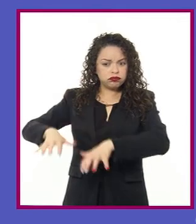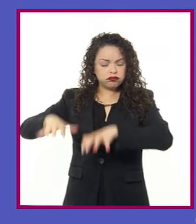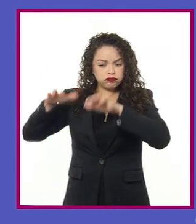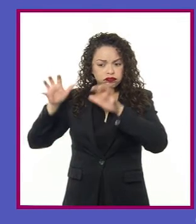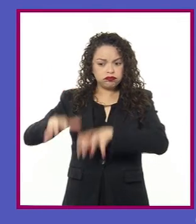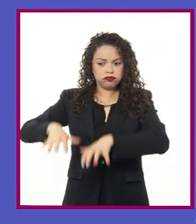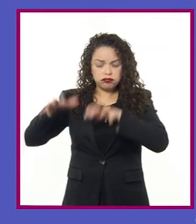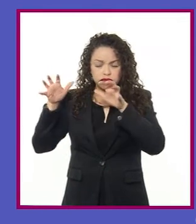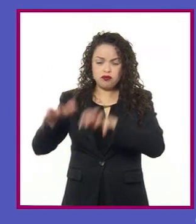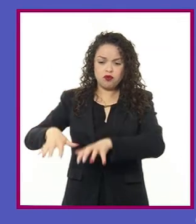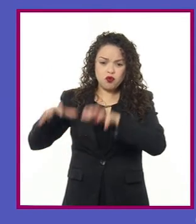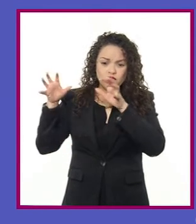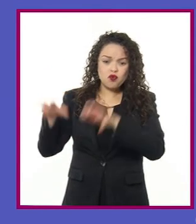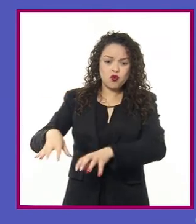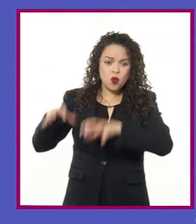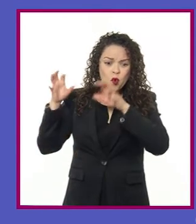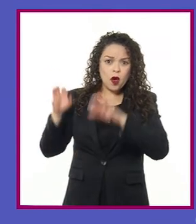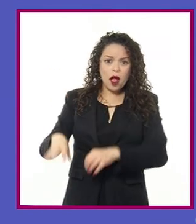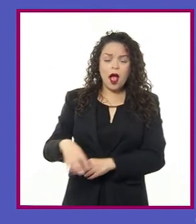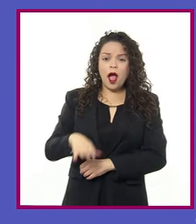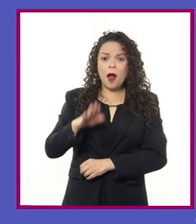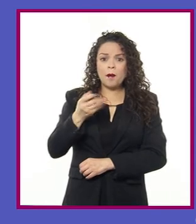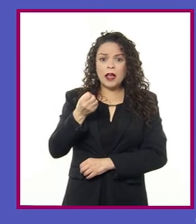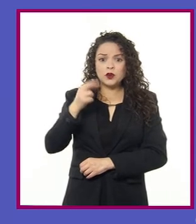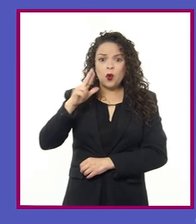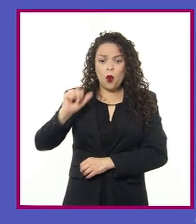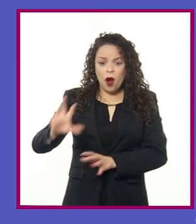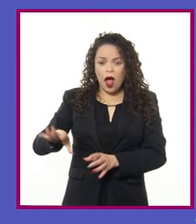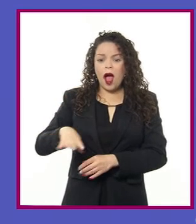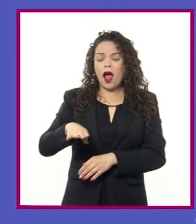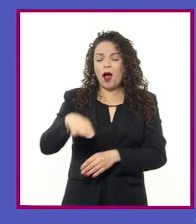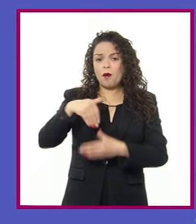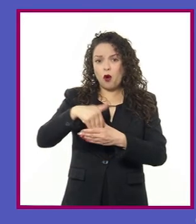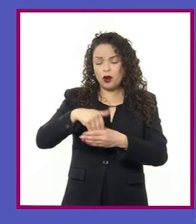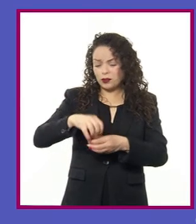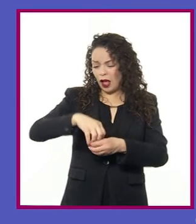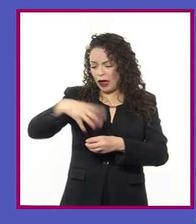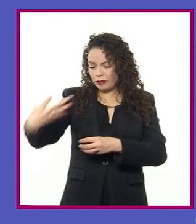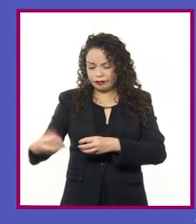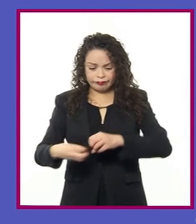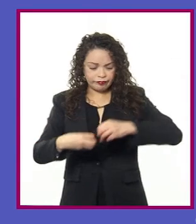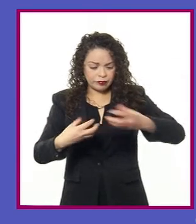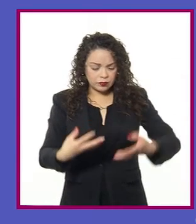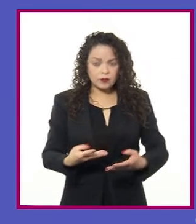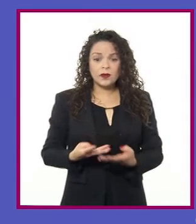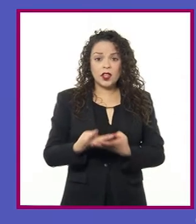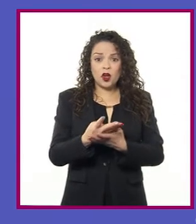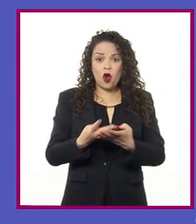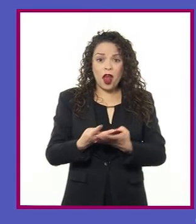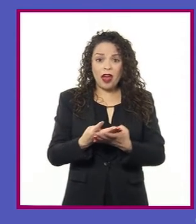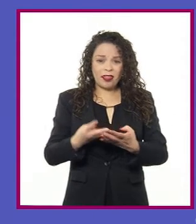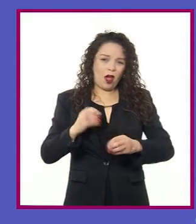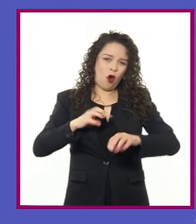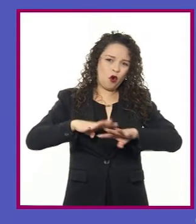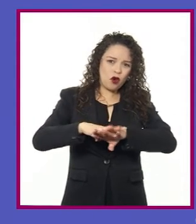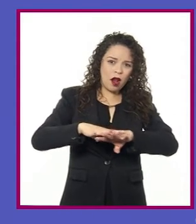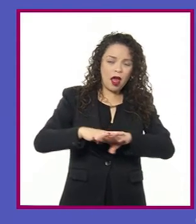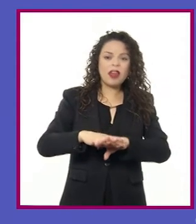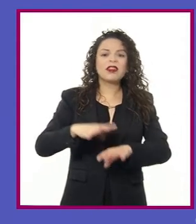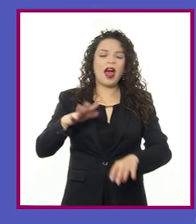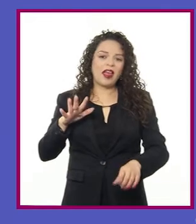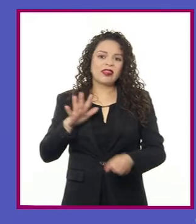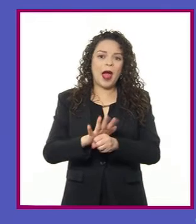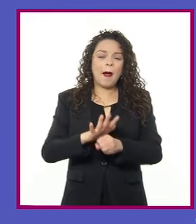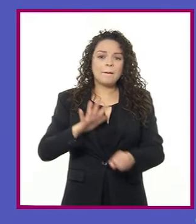más fuerte. La basura empezará a salirse de las bolsas y obstruirá las coladeras. En otra viñeta